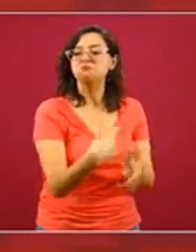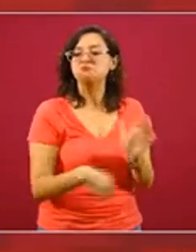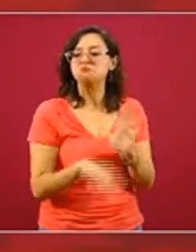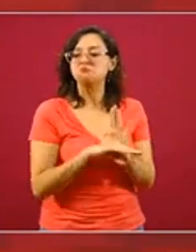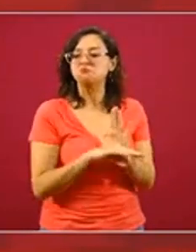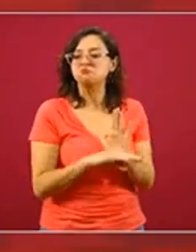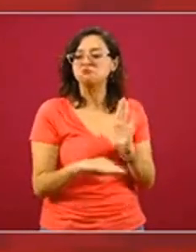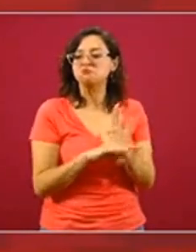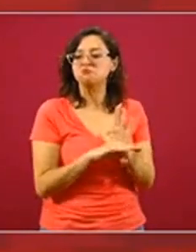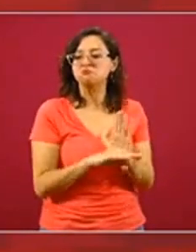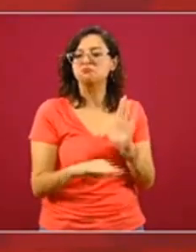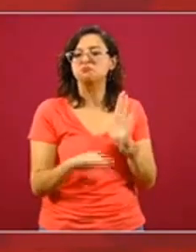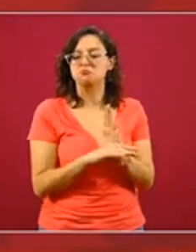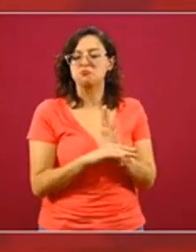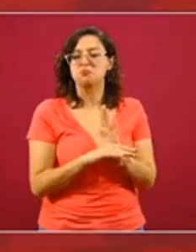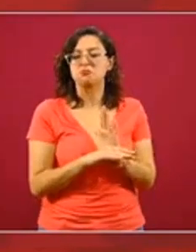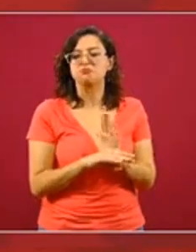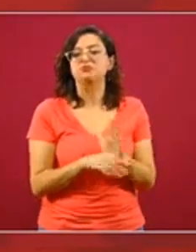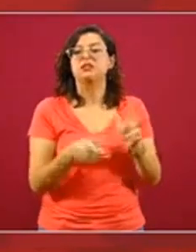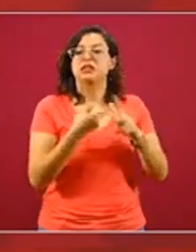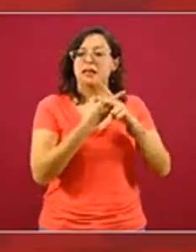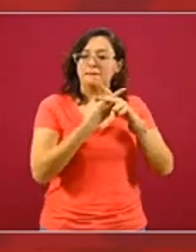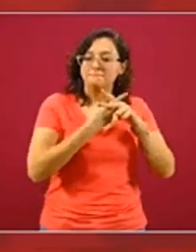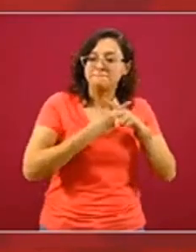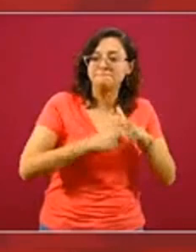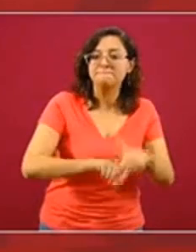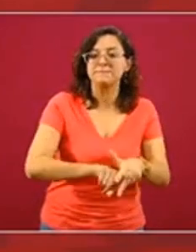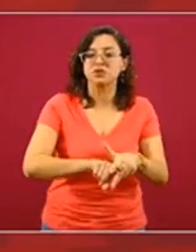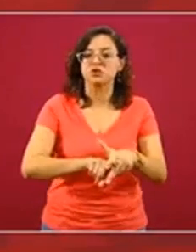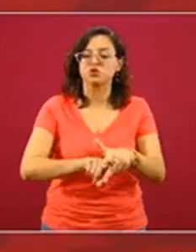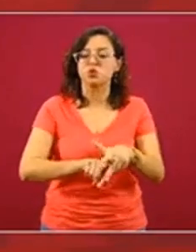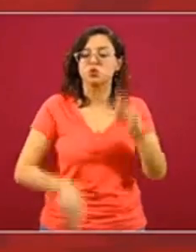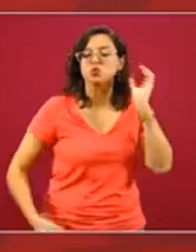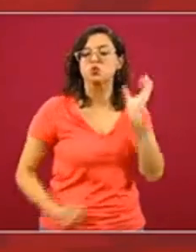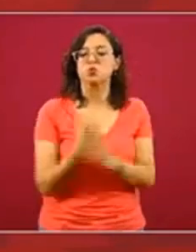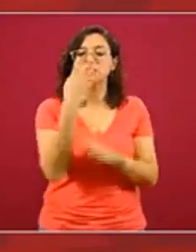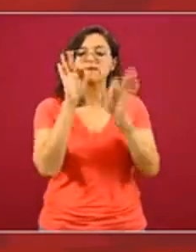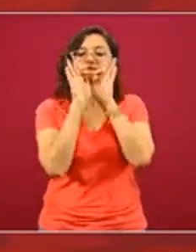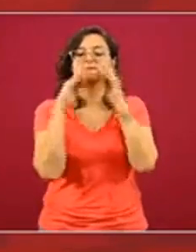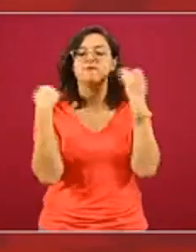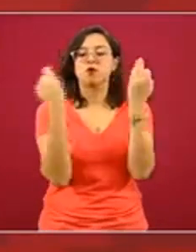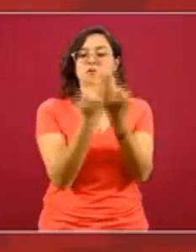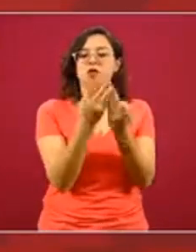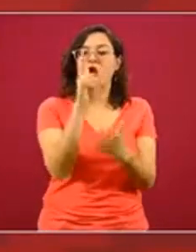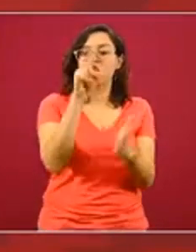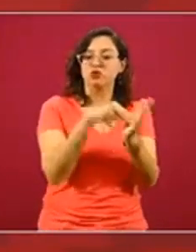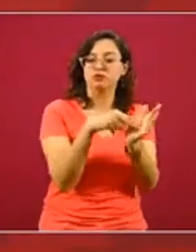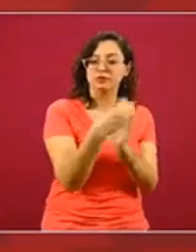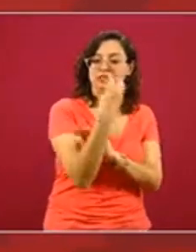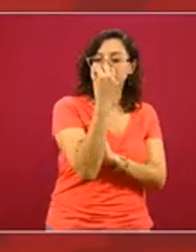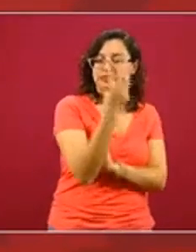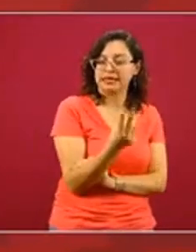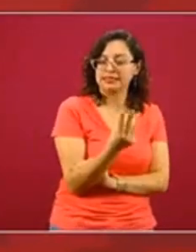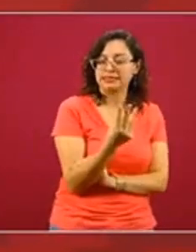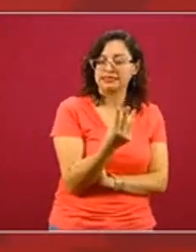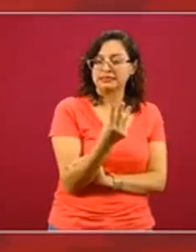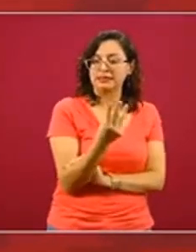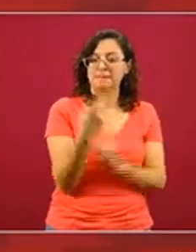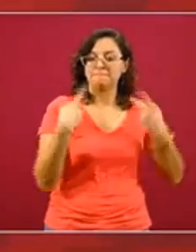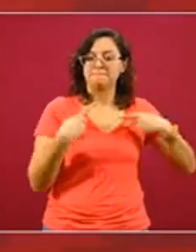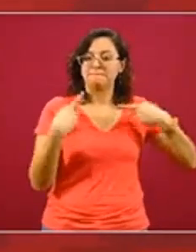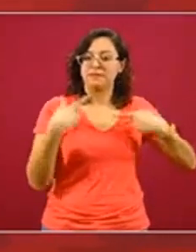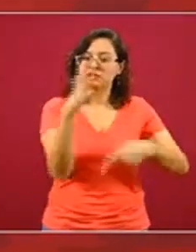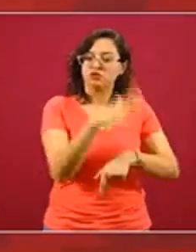un incremento inicial cuando empezó el modelo de financiamiento de 2003, que es el de protección social en